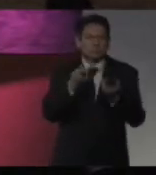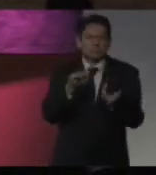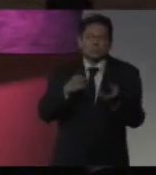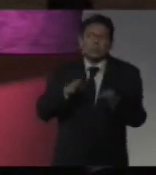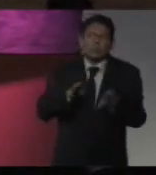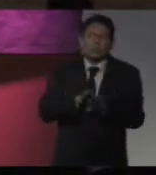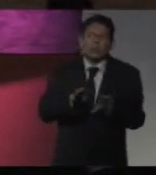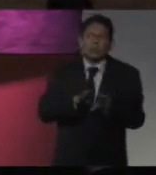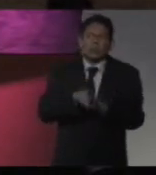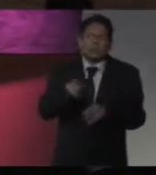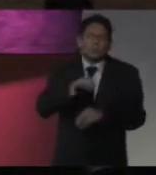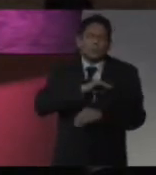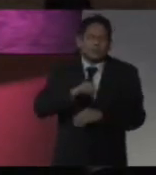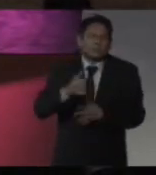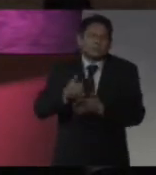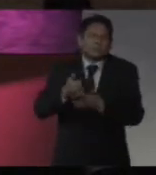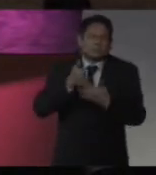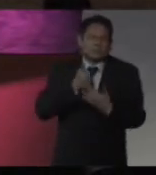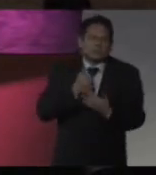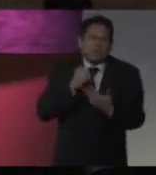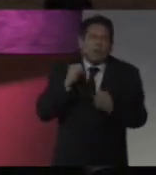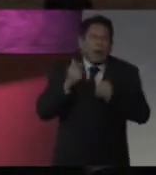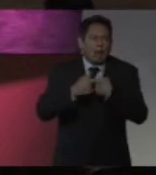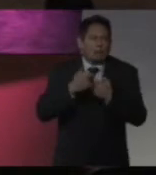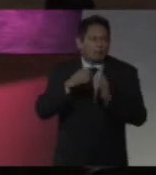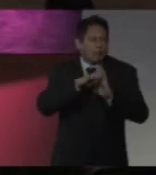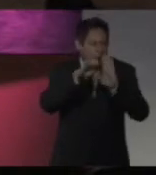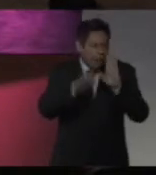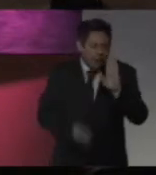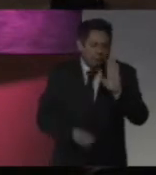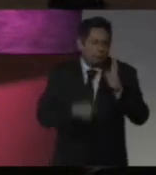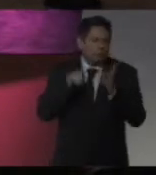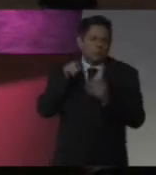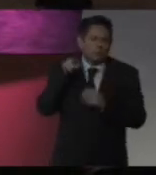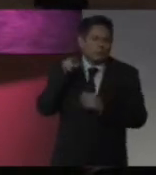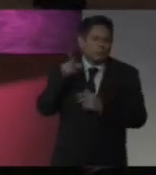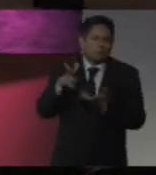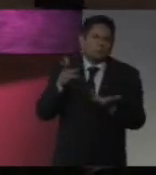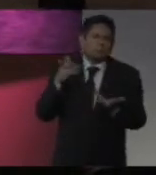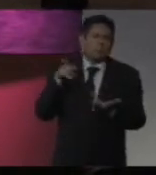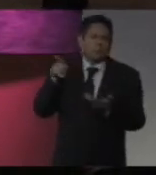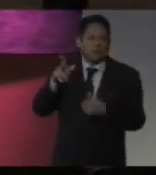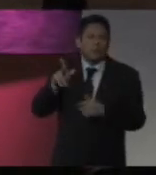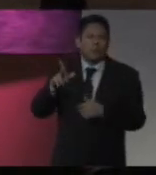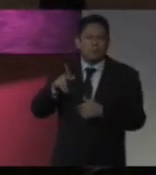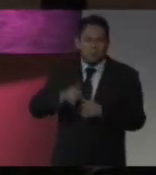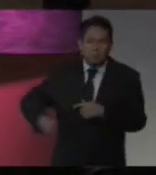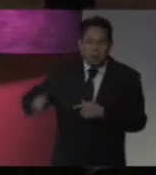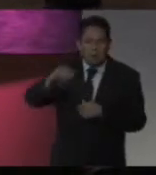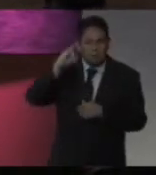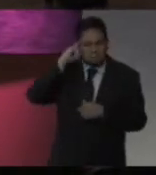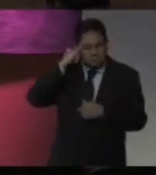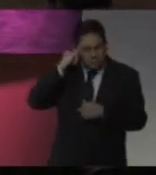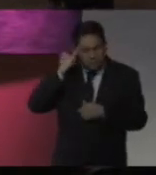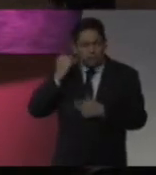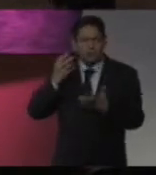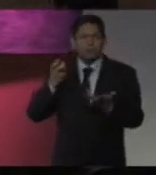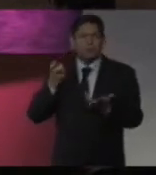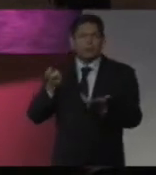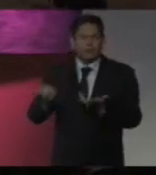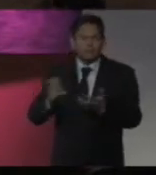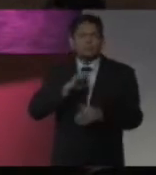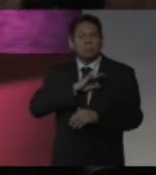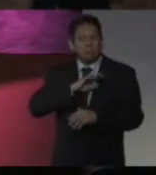mencionarme, no sé, algún ejemplo exitoso o casos exitosos donde las comunidades hayan